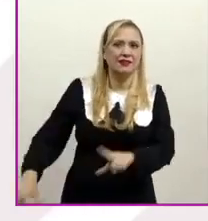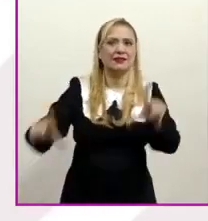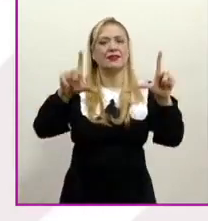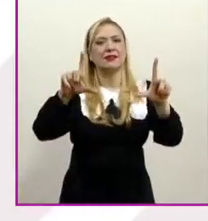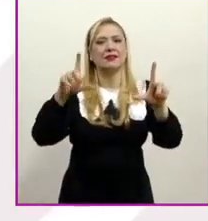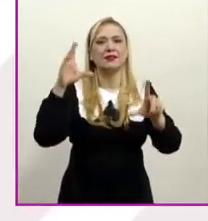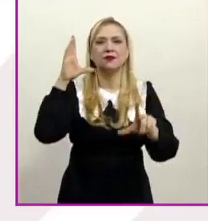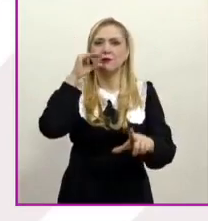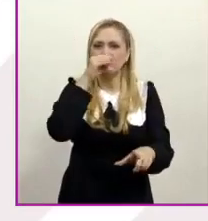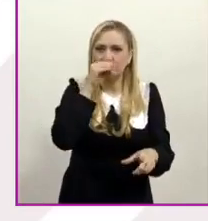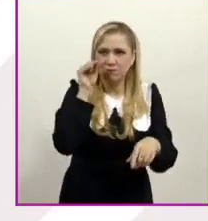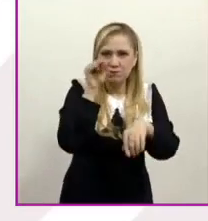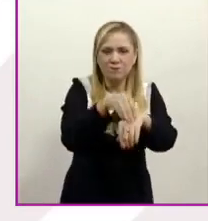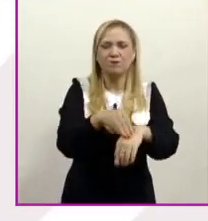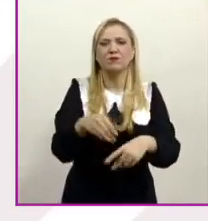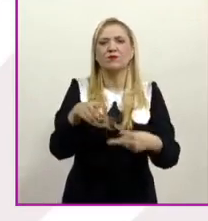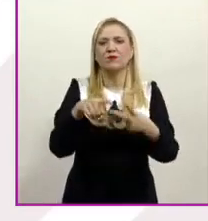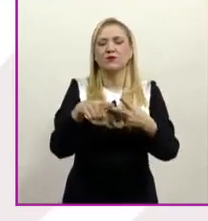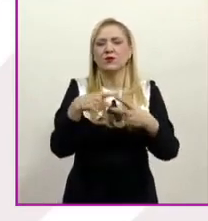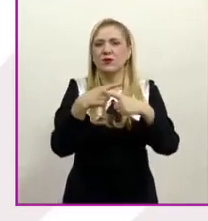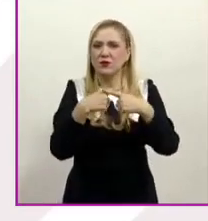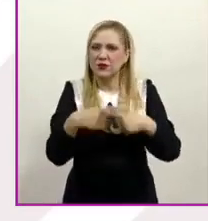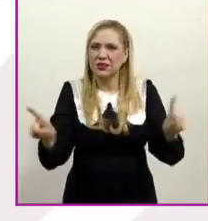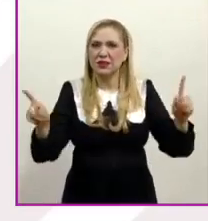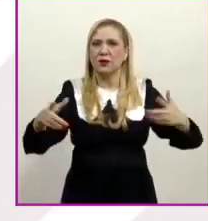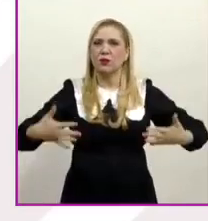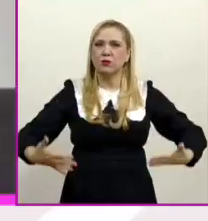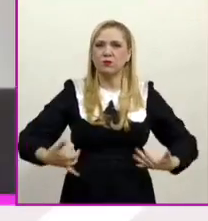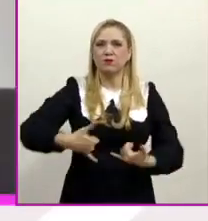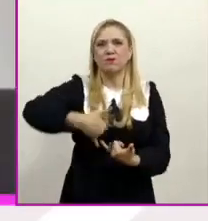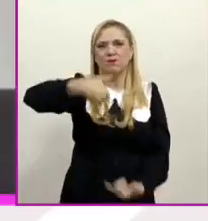para representarlos de forma distinta.